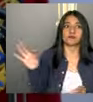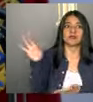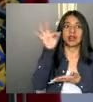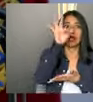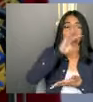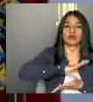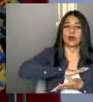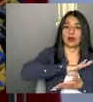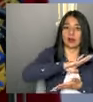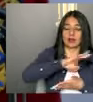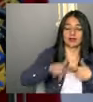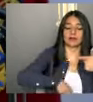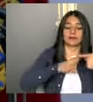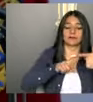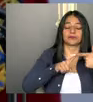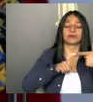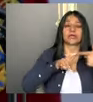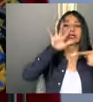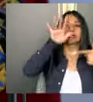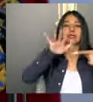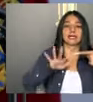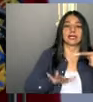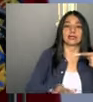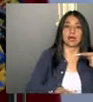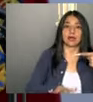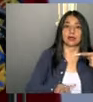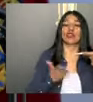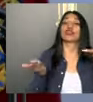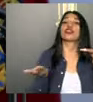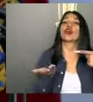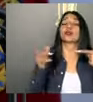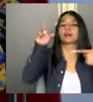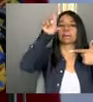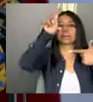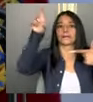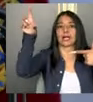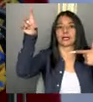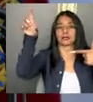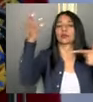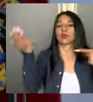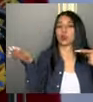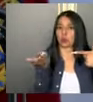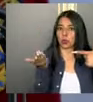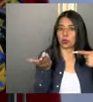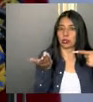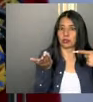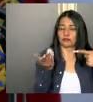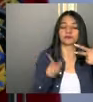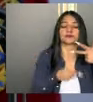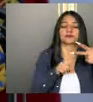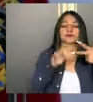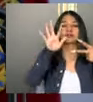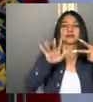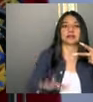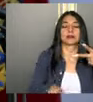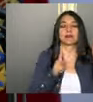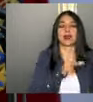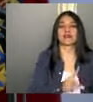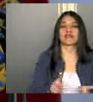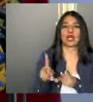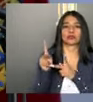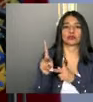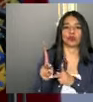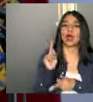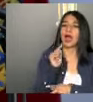alcalde, está el secretario de donde esa empresa es parte, lo cual es consistente, y el secretario de planificación. Es más o menos así